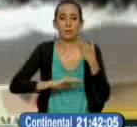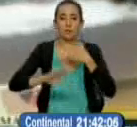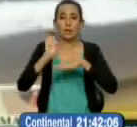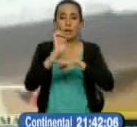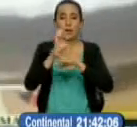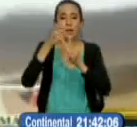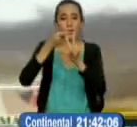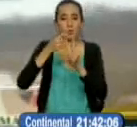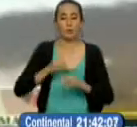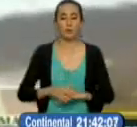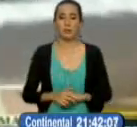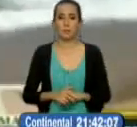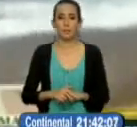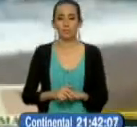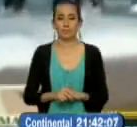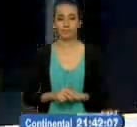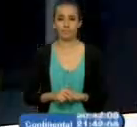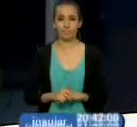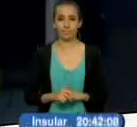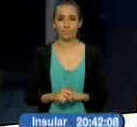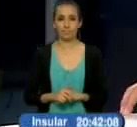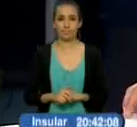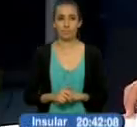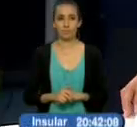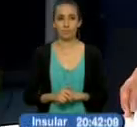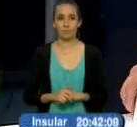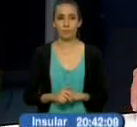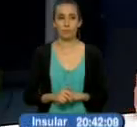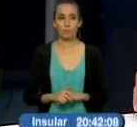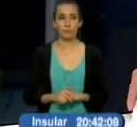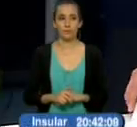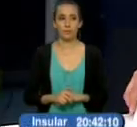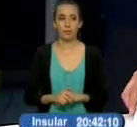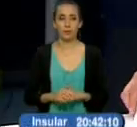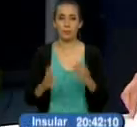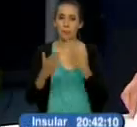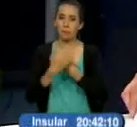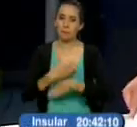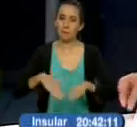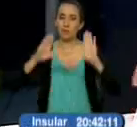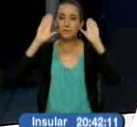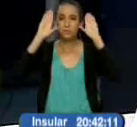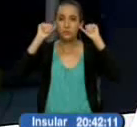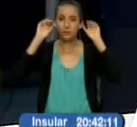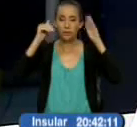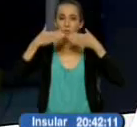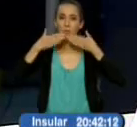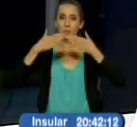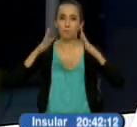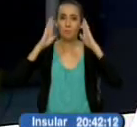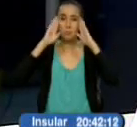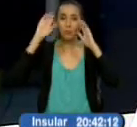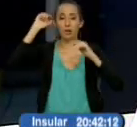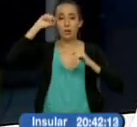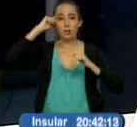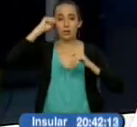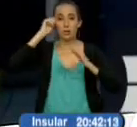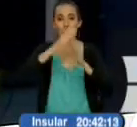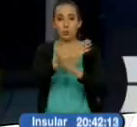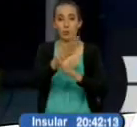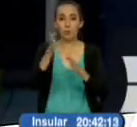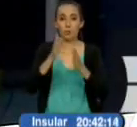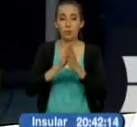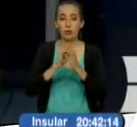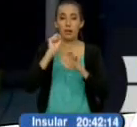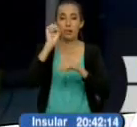Fernanda de la Bastida, Ecuador TV. Así nos despedimos. A ustedes muchísimas gracias por su atención. Recuerden estar pendientes de la